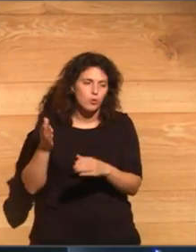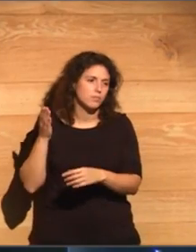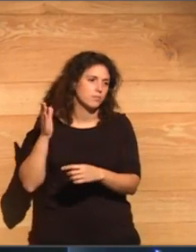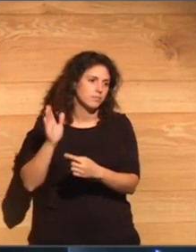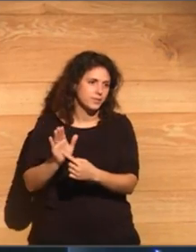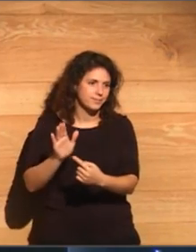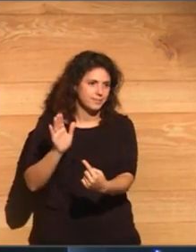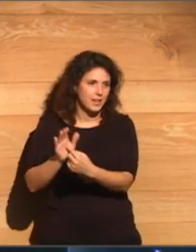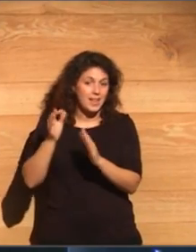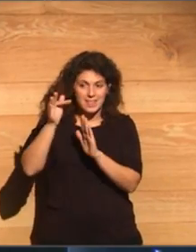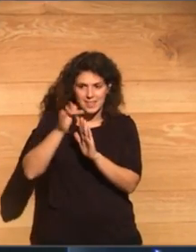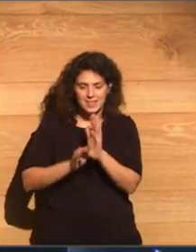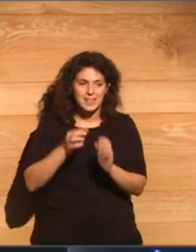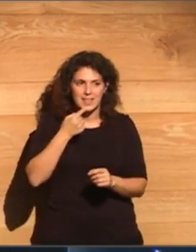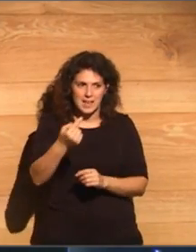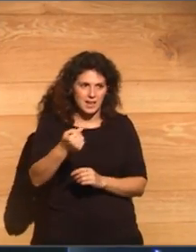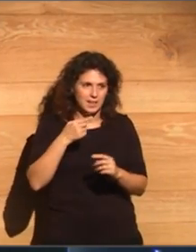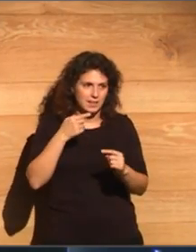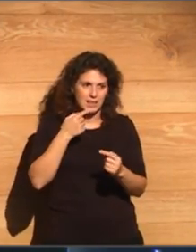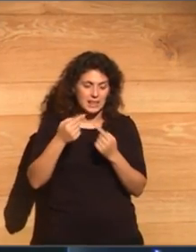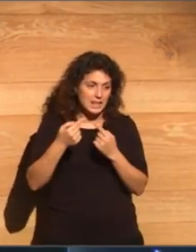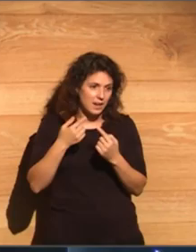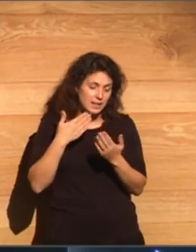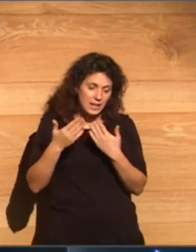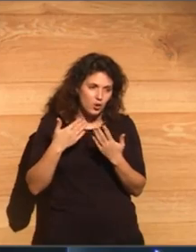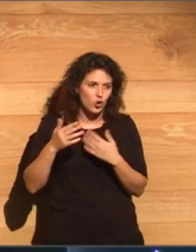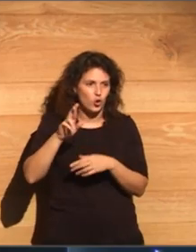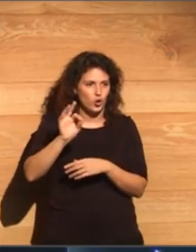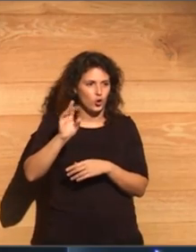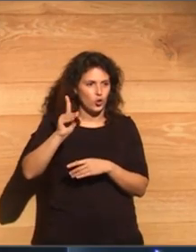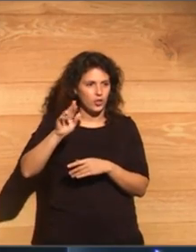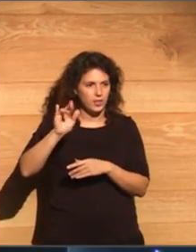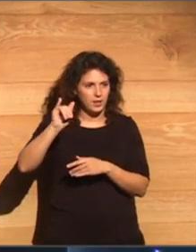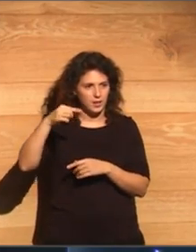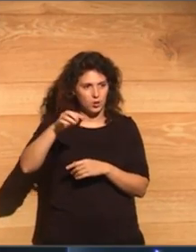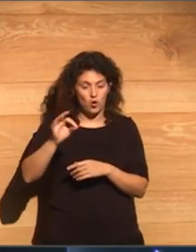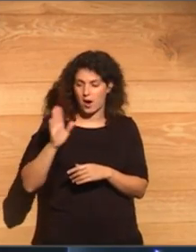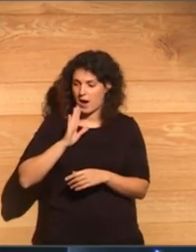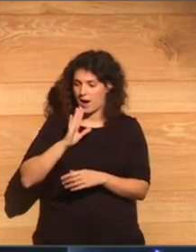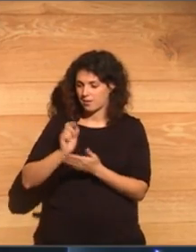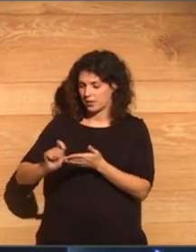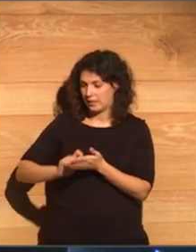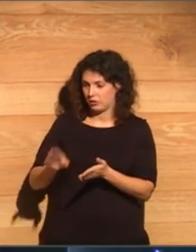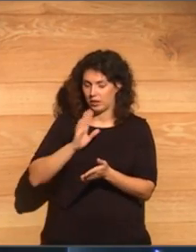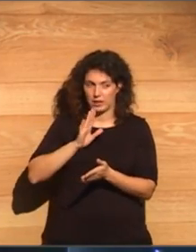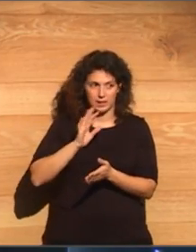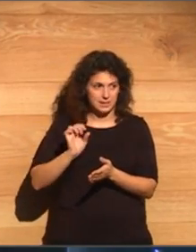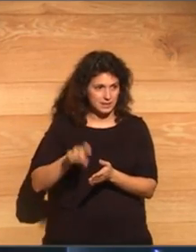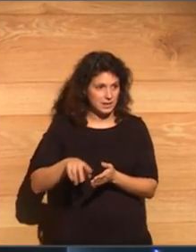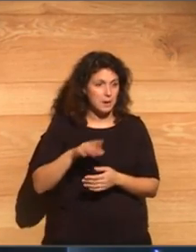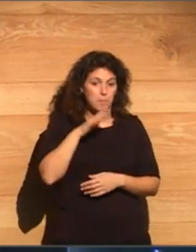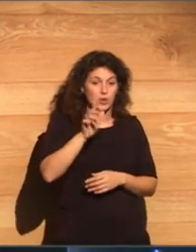y le ha puesto el diálogo a Rodrigo. Por supuesto, no dice nada que no esté escrito. En mi teleprompter. Que no esté escrito previamente, porque la